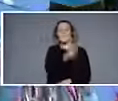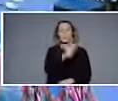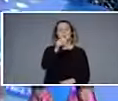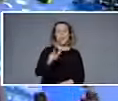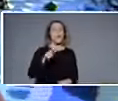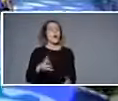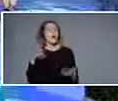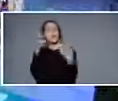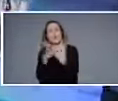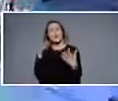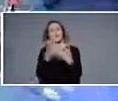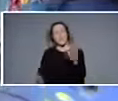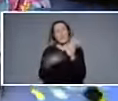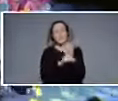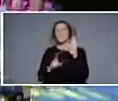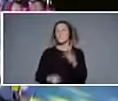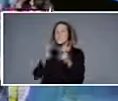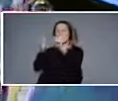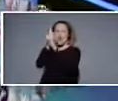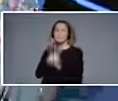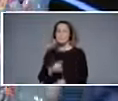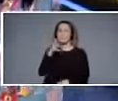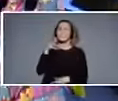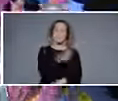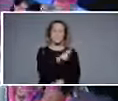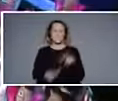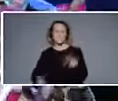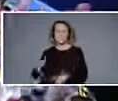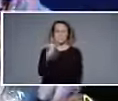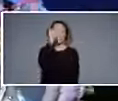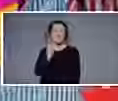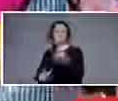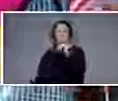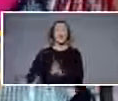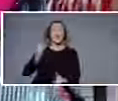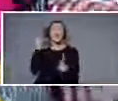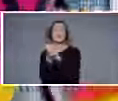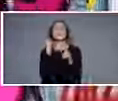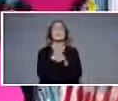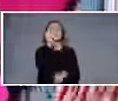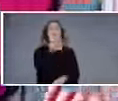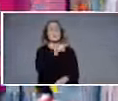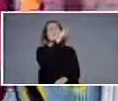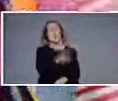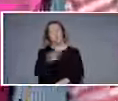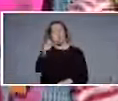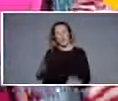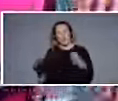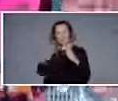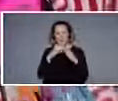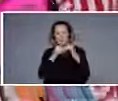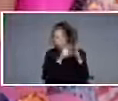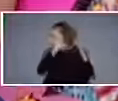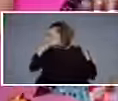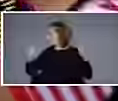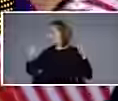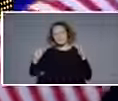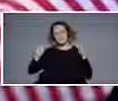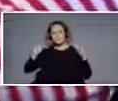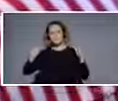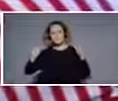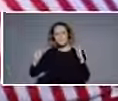lucha contra de una ley que es la lacra de esta sociedad. Por el que tiene que dejar su casa y como